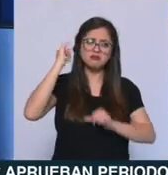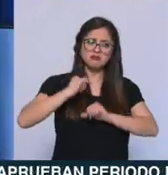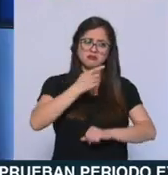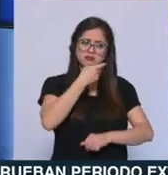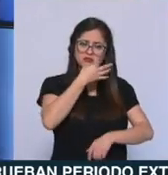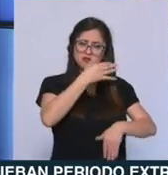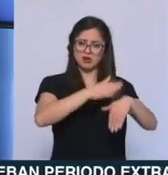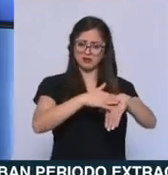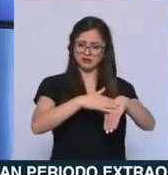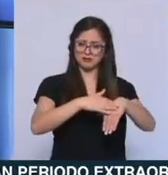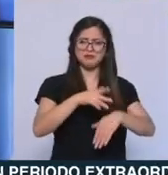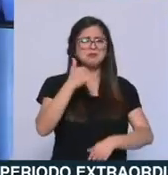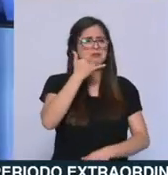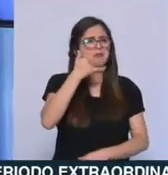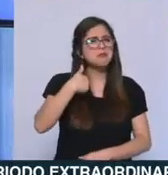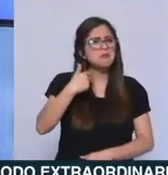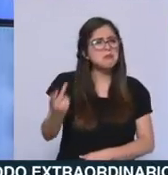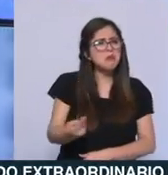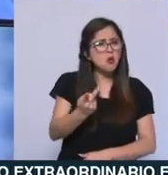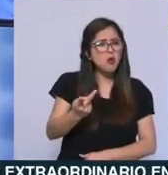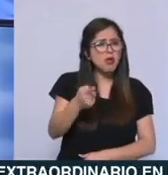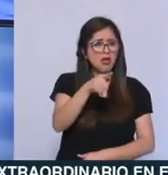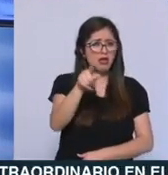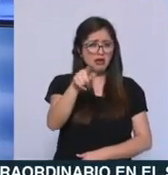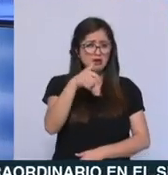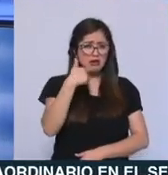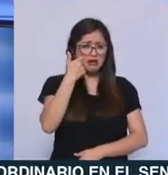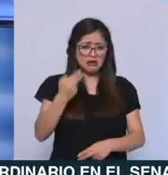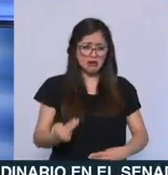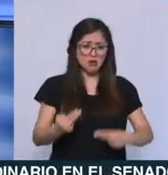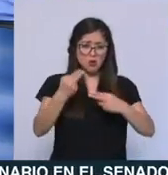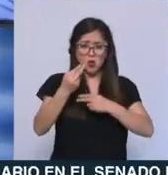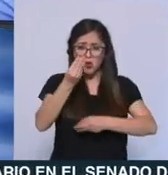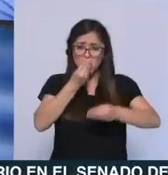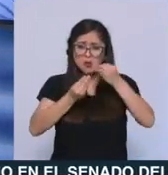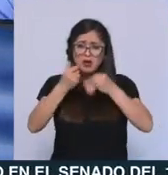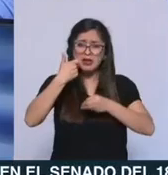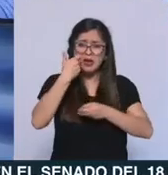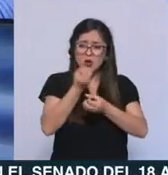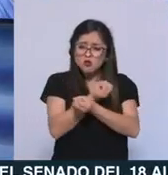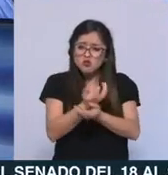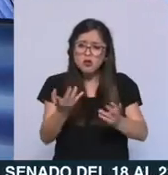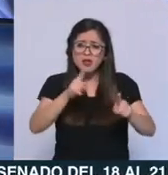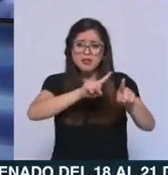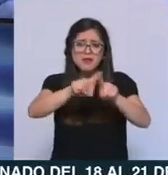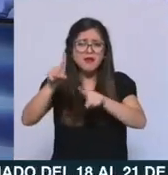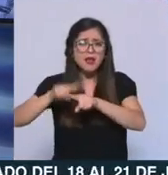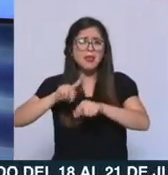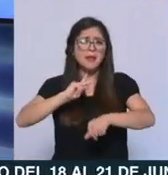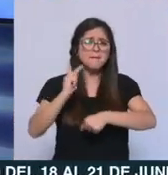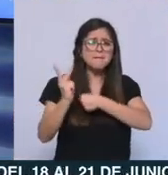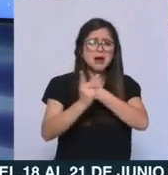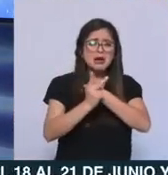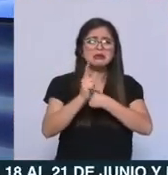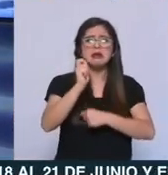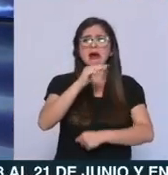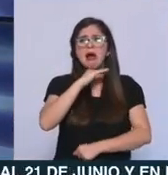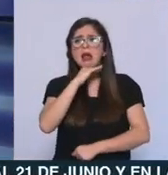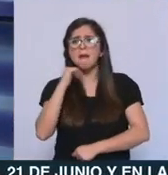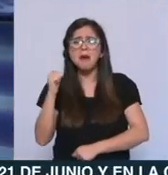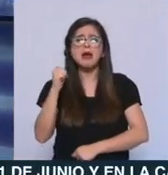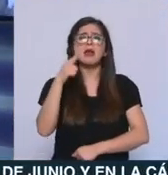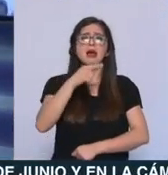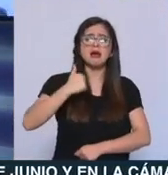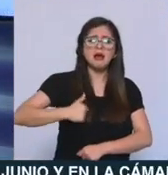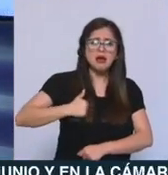Tengo una pregunta a usted. ¿Tiene un negocio de comida y le gustaría aprender sobre la oferta gastronómica de otros países como lo son Alemania, Canadá, Turquía